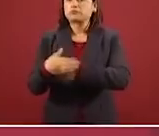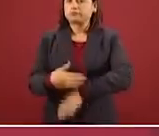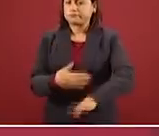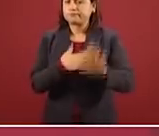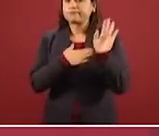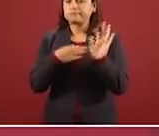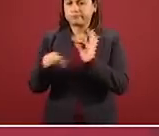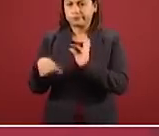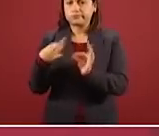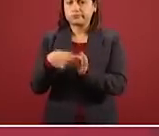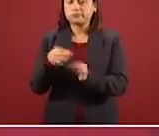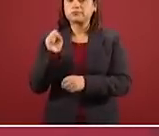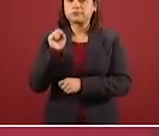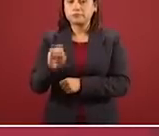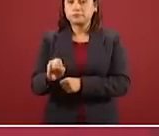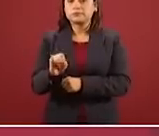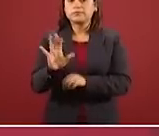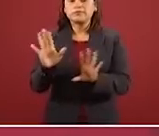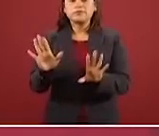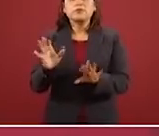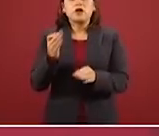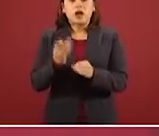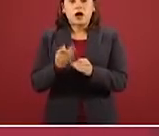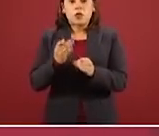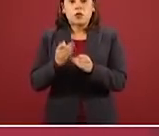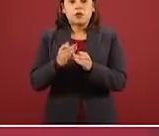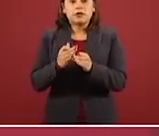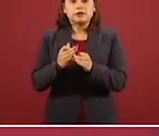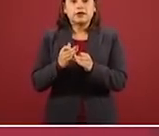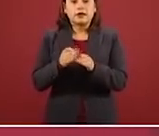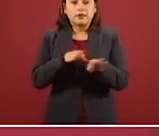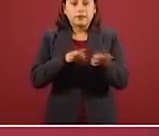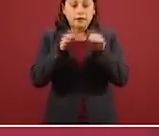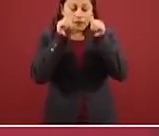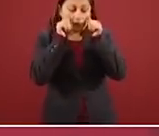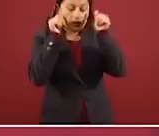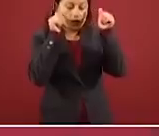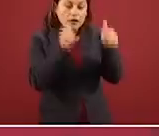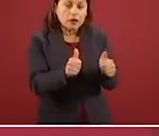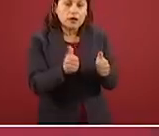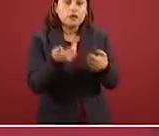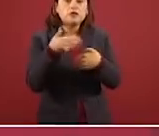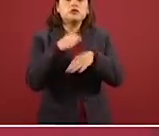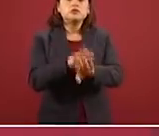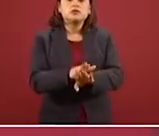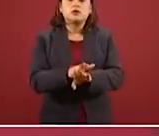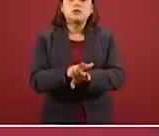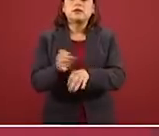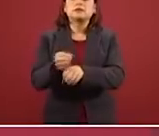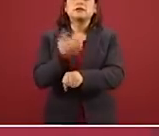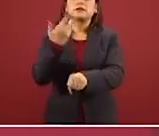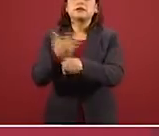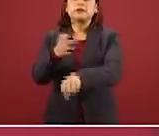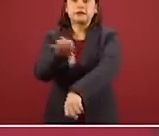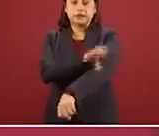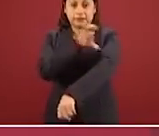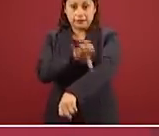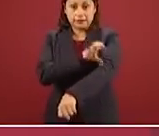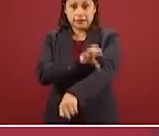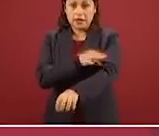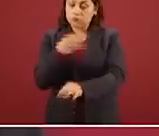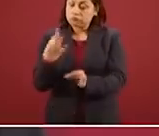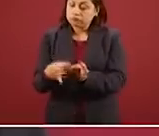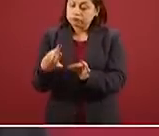todo lo relacionado con el sector energético. Básicamente la Secretaría de Energía ya